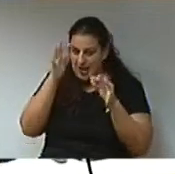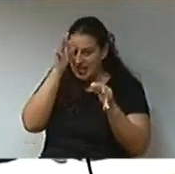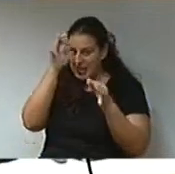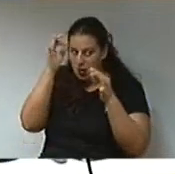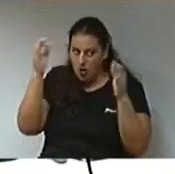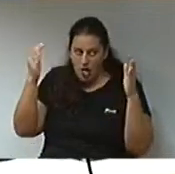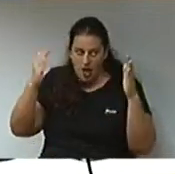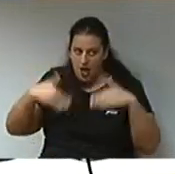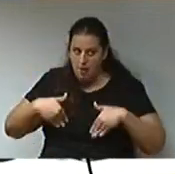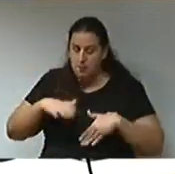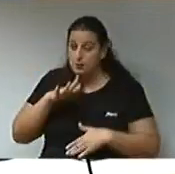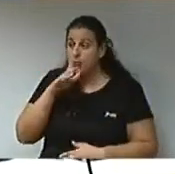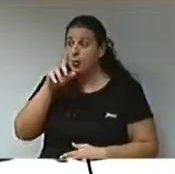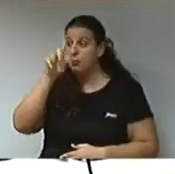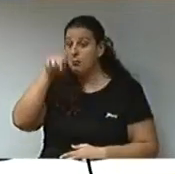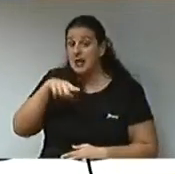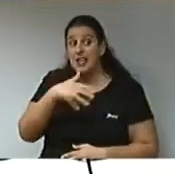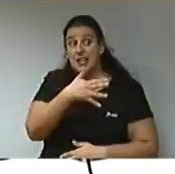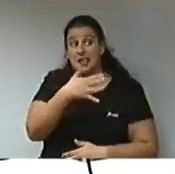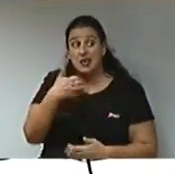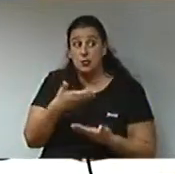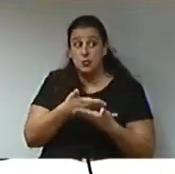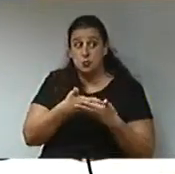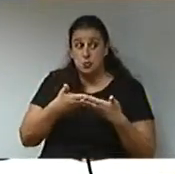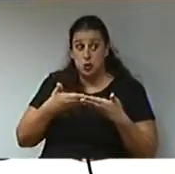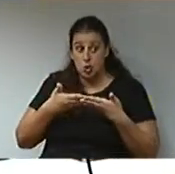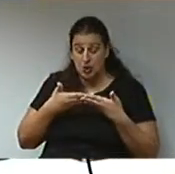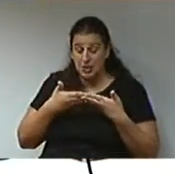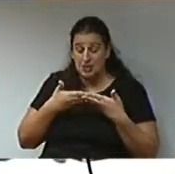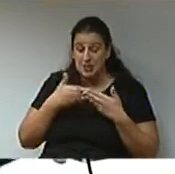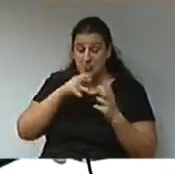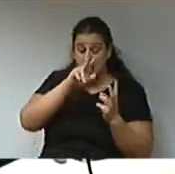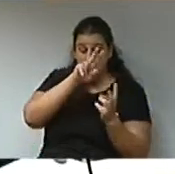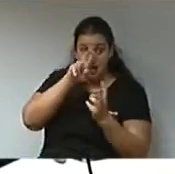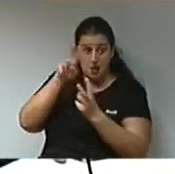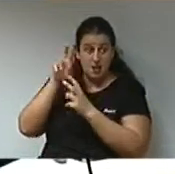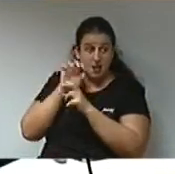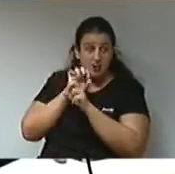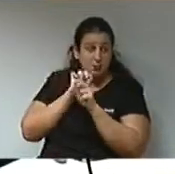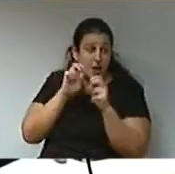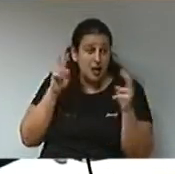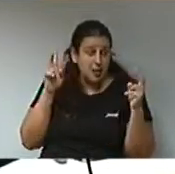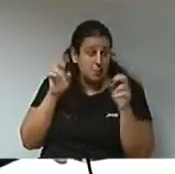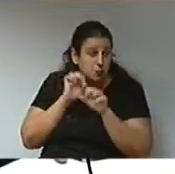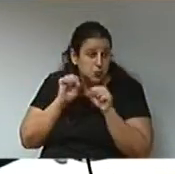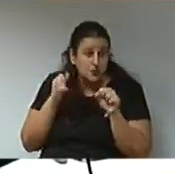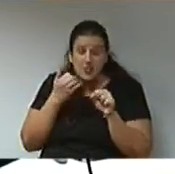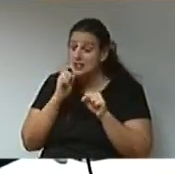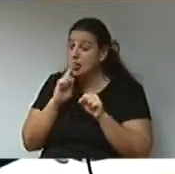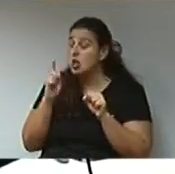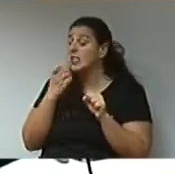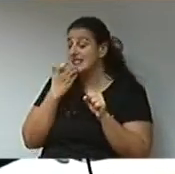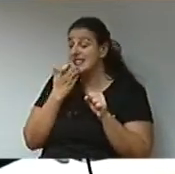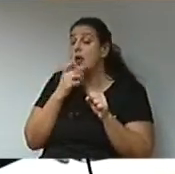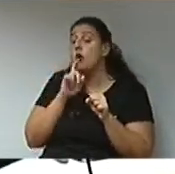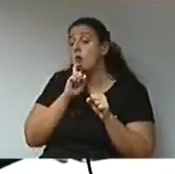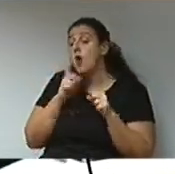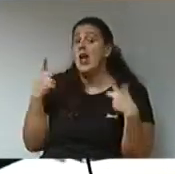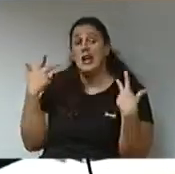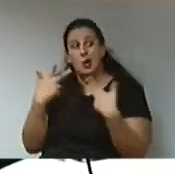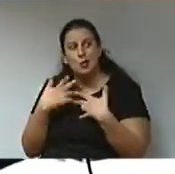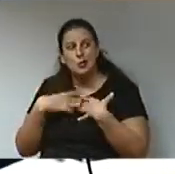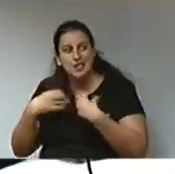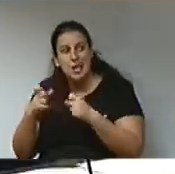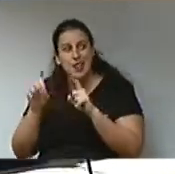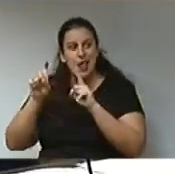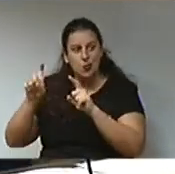qué? Porque 1.500 millones en este momento en las finanzas valencianas es imposible de asumir si no se recorta la sanidad, la educación, los servicios sociales.